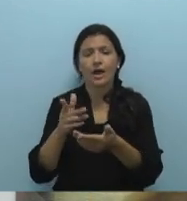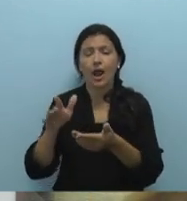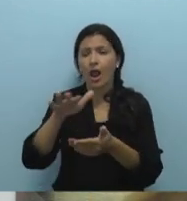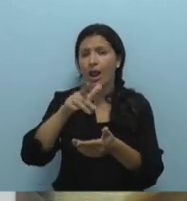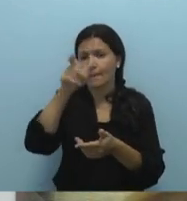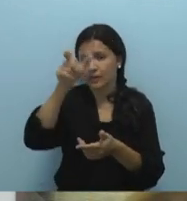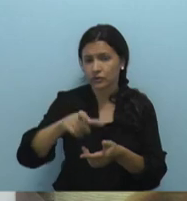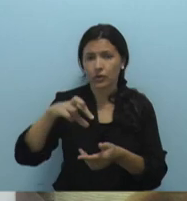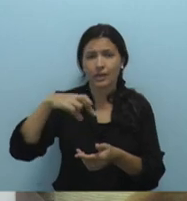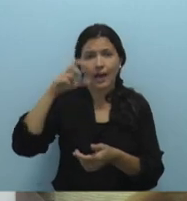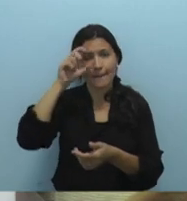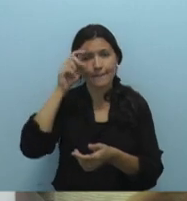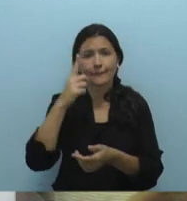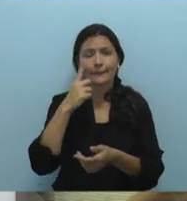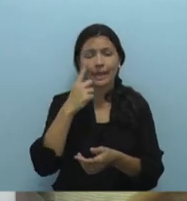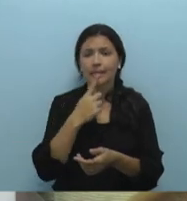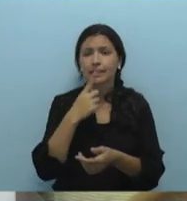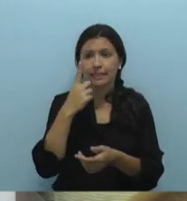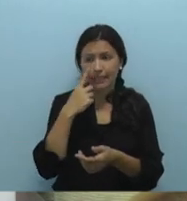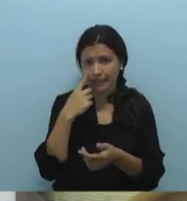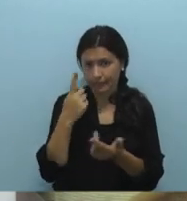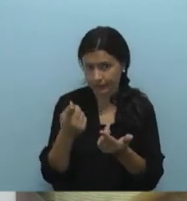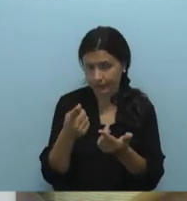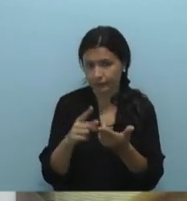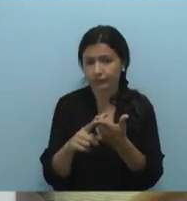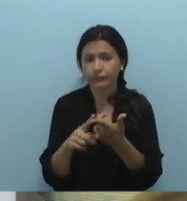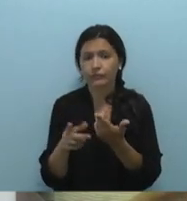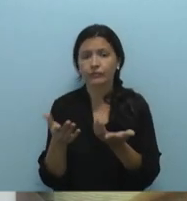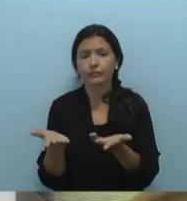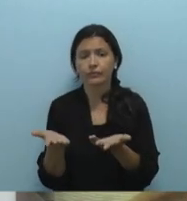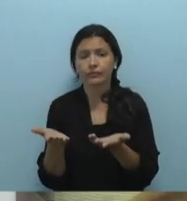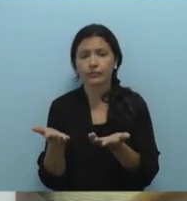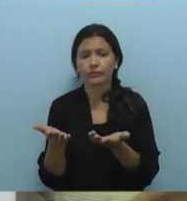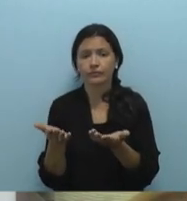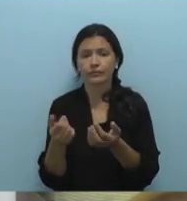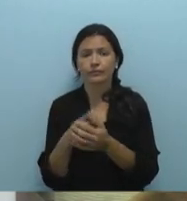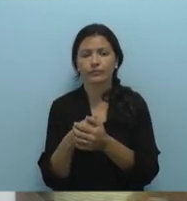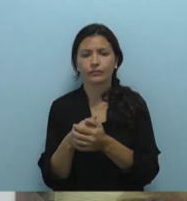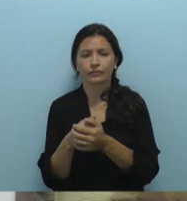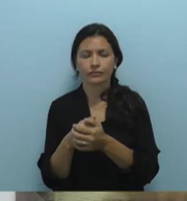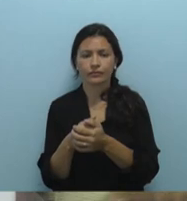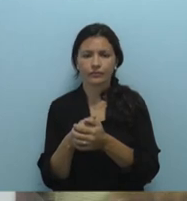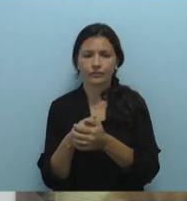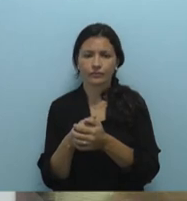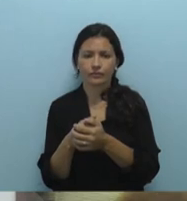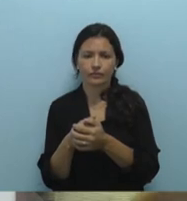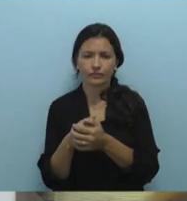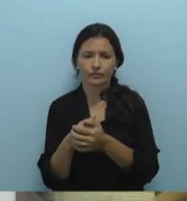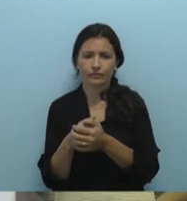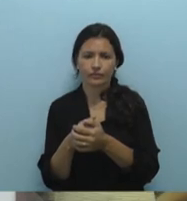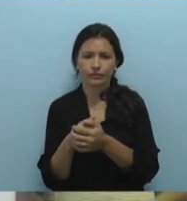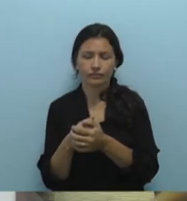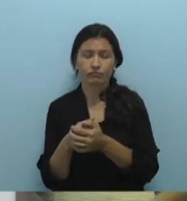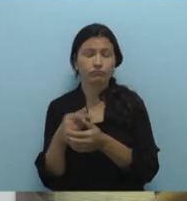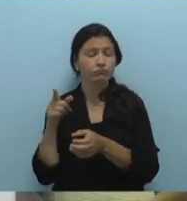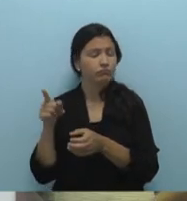y tampoco hubiese sido posible si no habían vinculados hombres del poder político que por